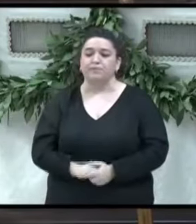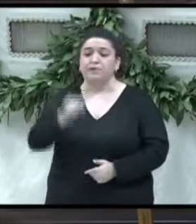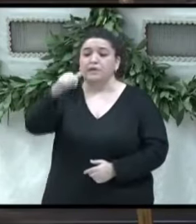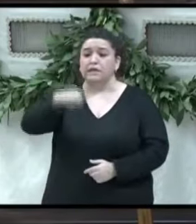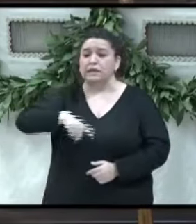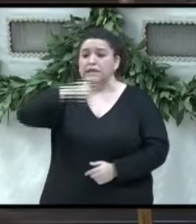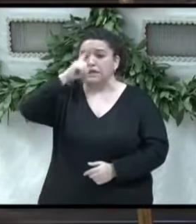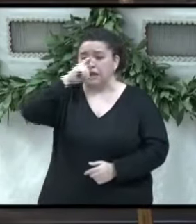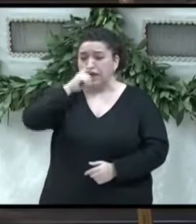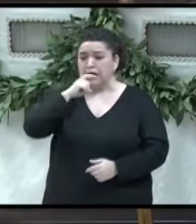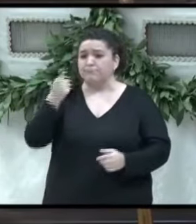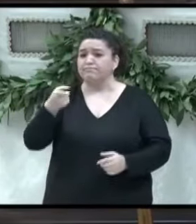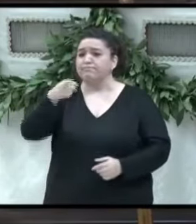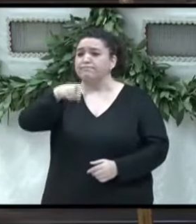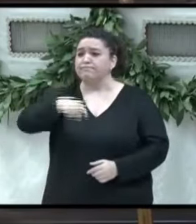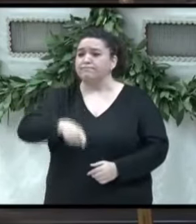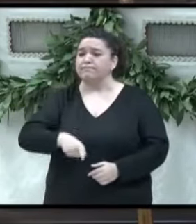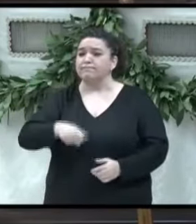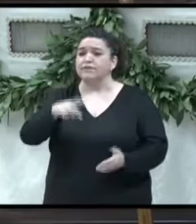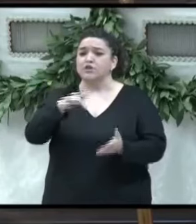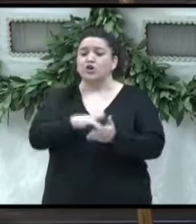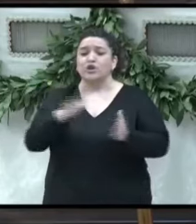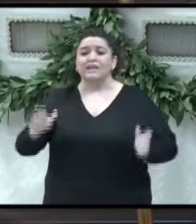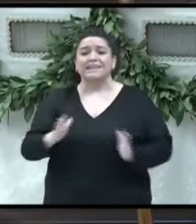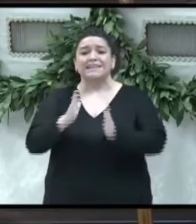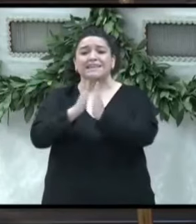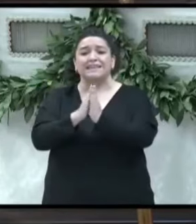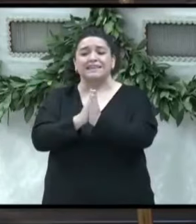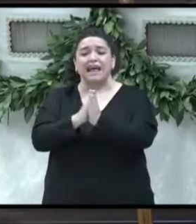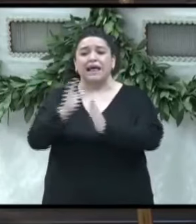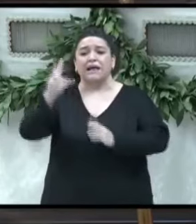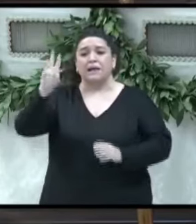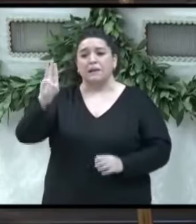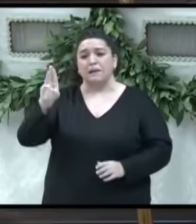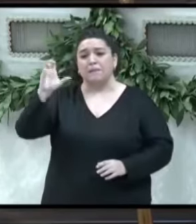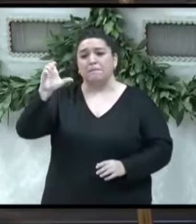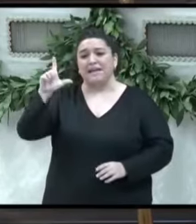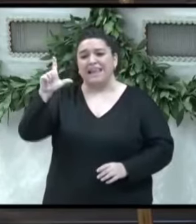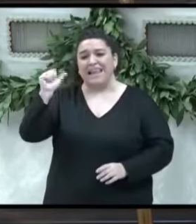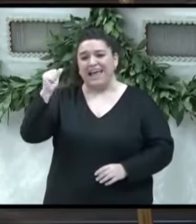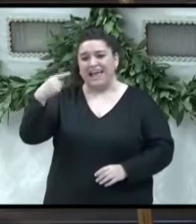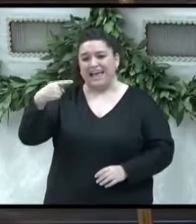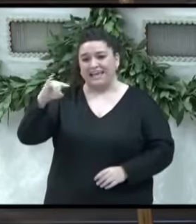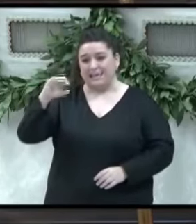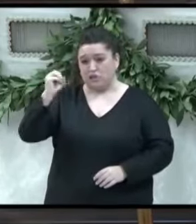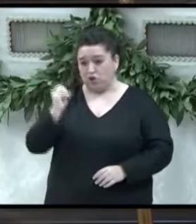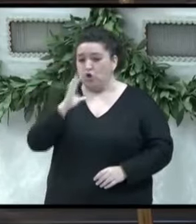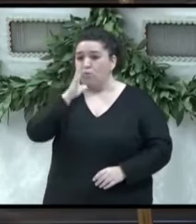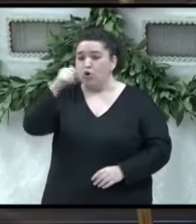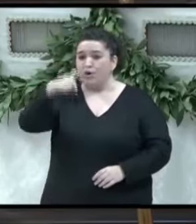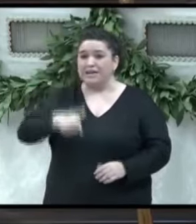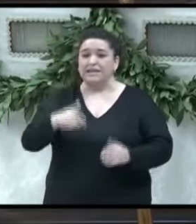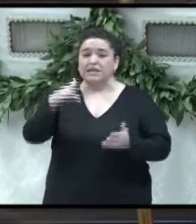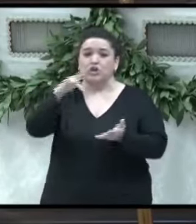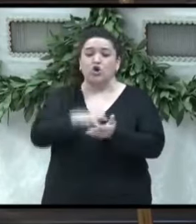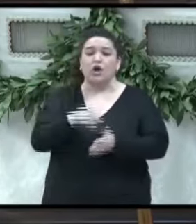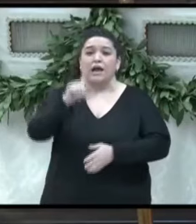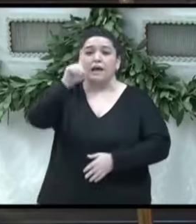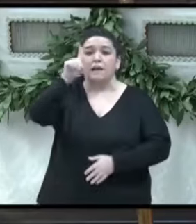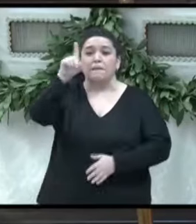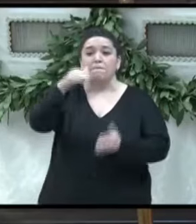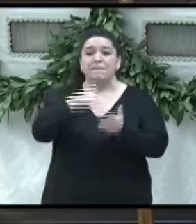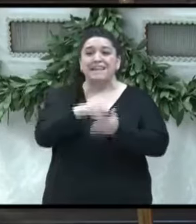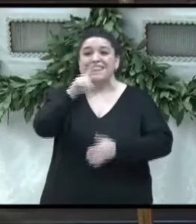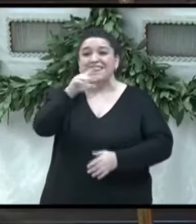año se une San pelagio porque estamos en el 10000